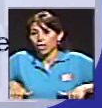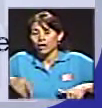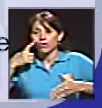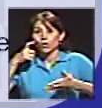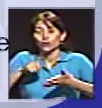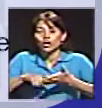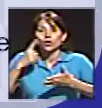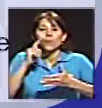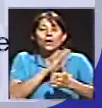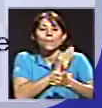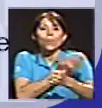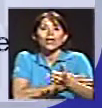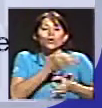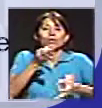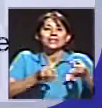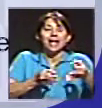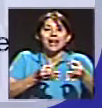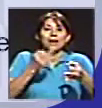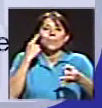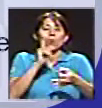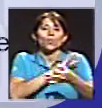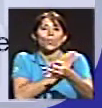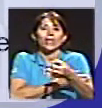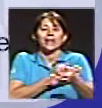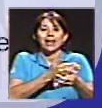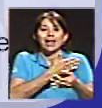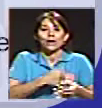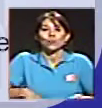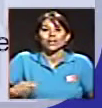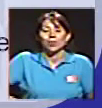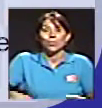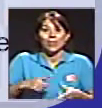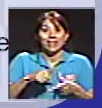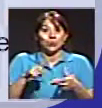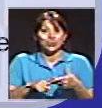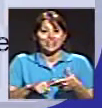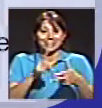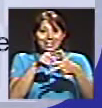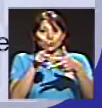Ejecutivo. Interesante, ¿verdad? Si usted suma esos tres